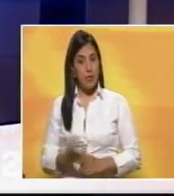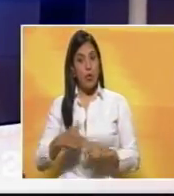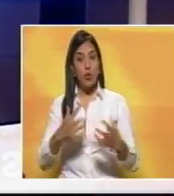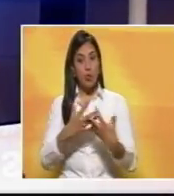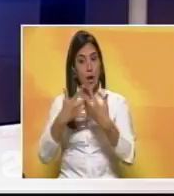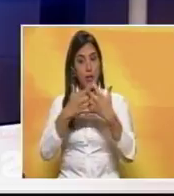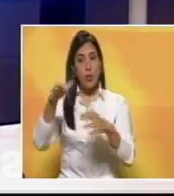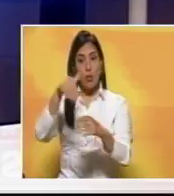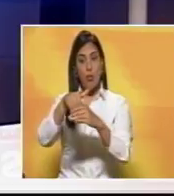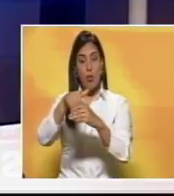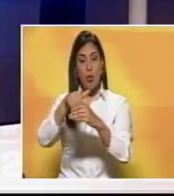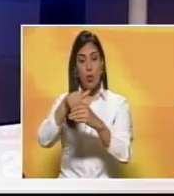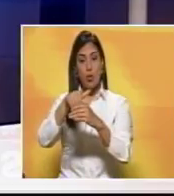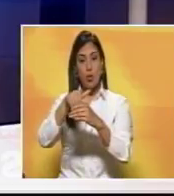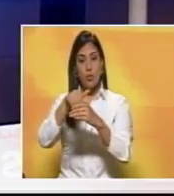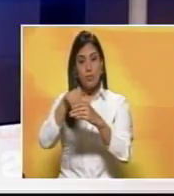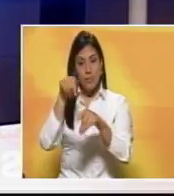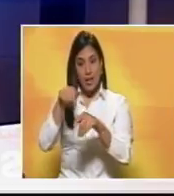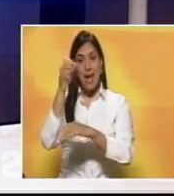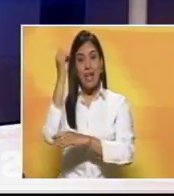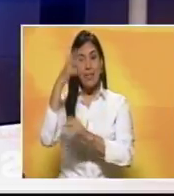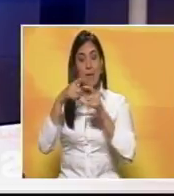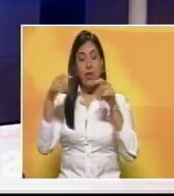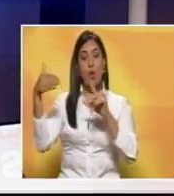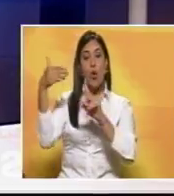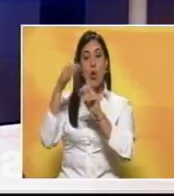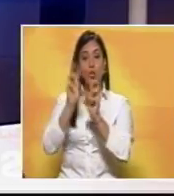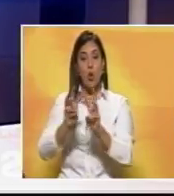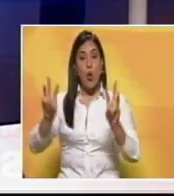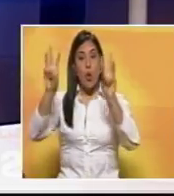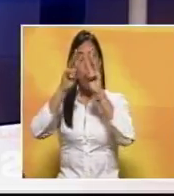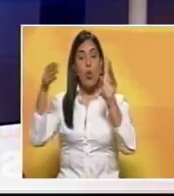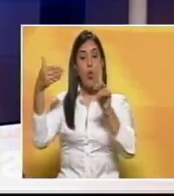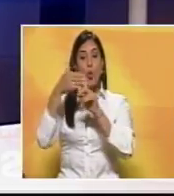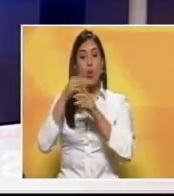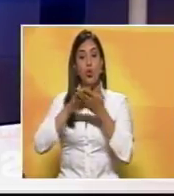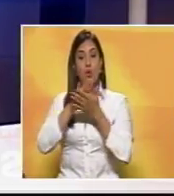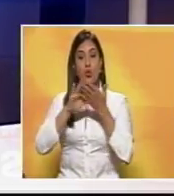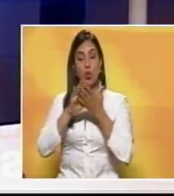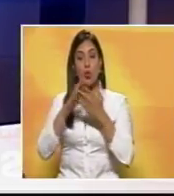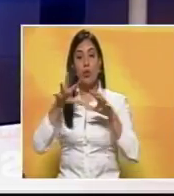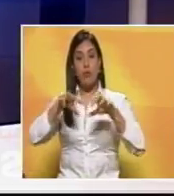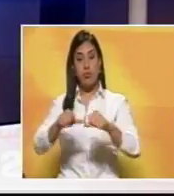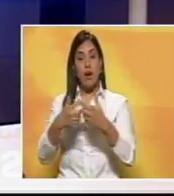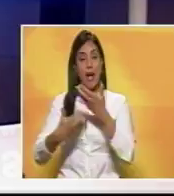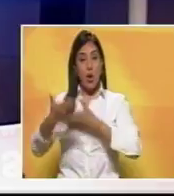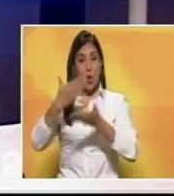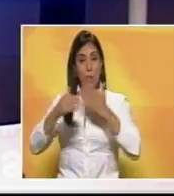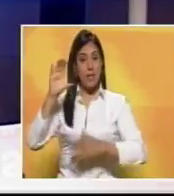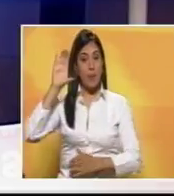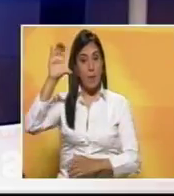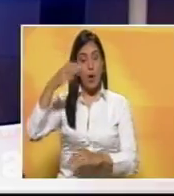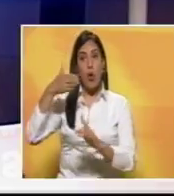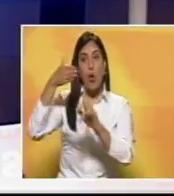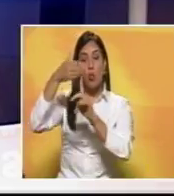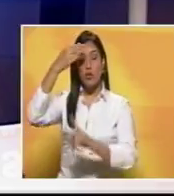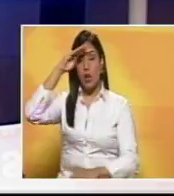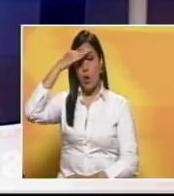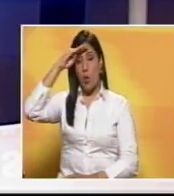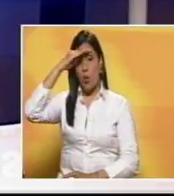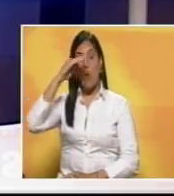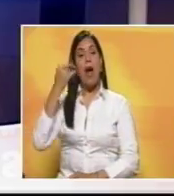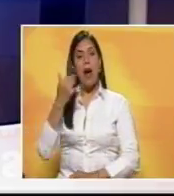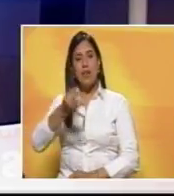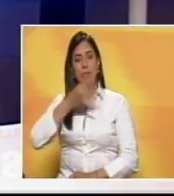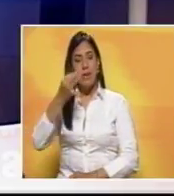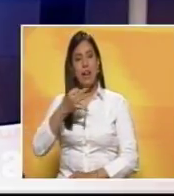Estados Unidos votará en la Asamblea General contra la ONU en contra de la resolución anual sobre el embargo comercial de ese país contra Cuba, así lo indicó